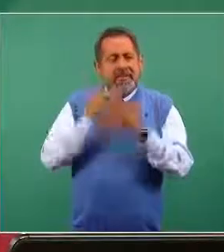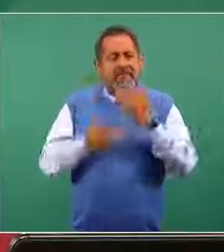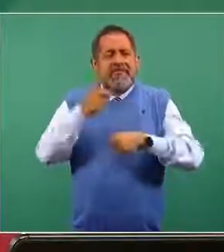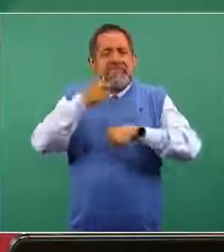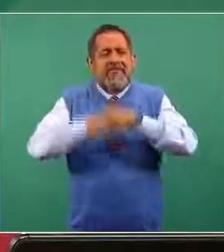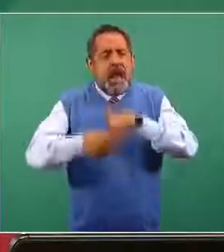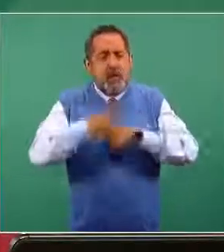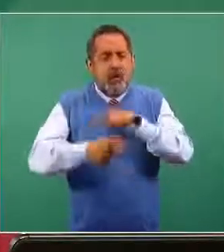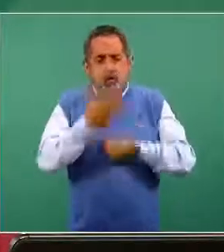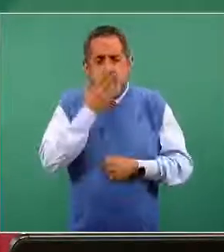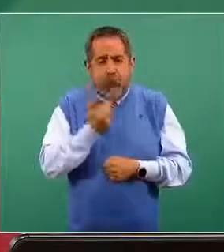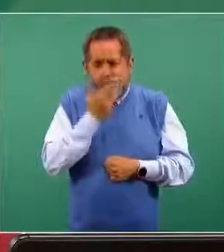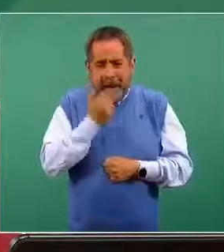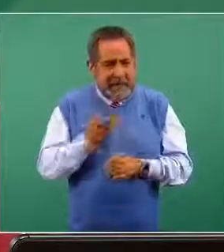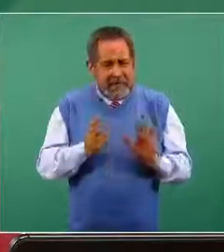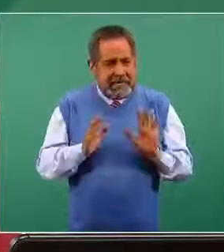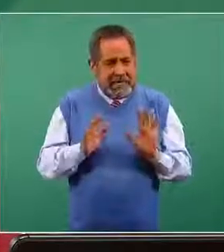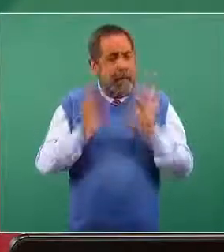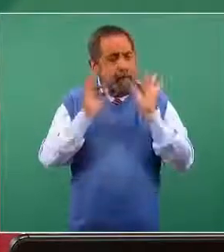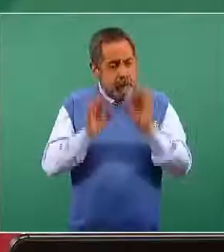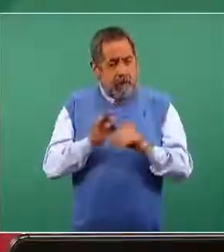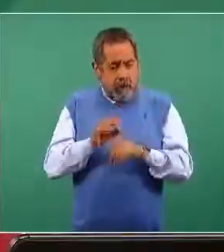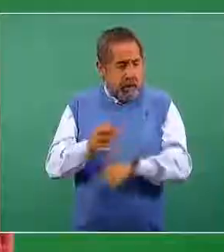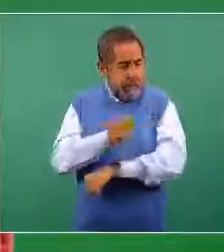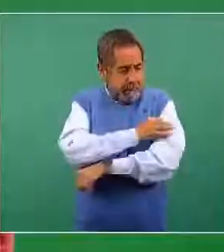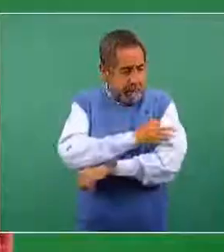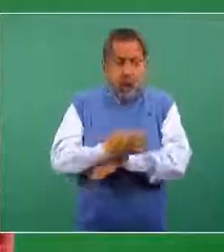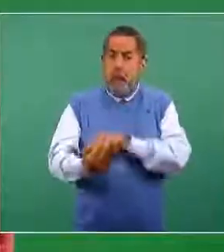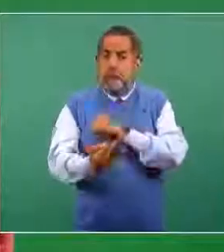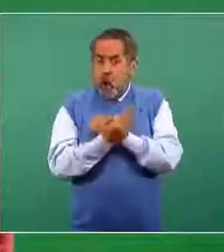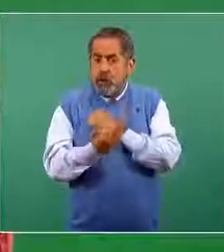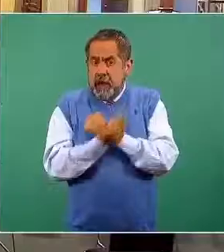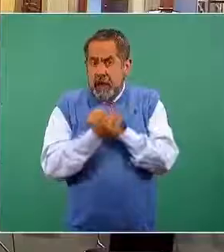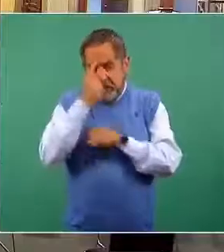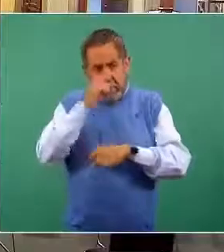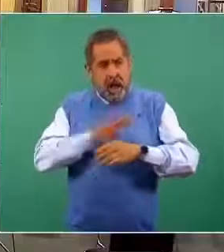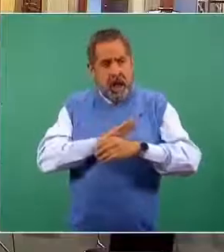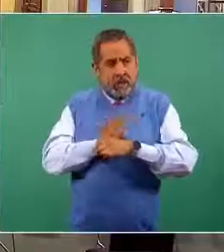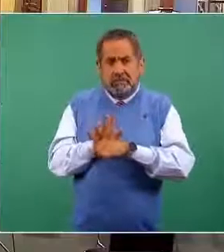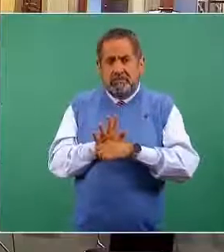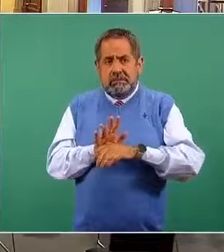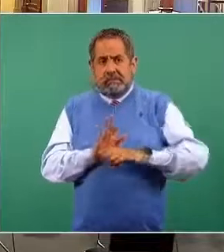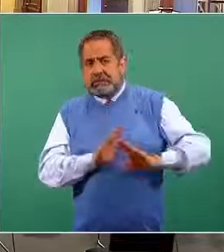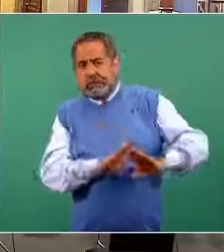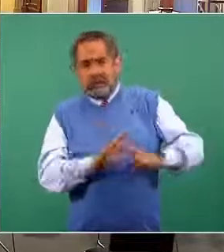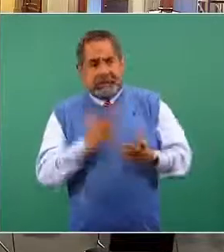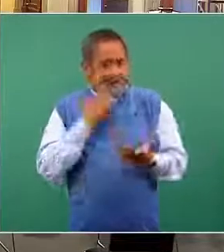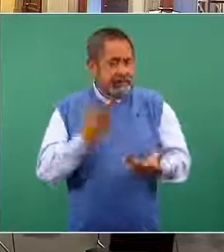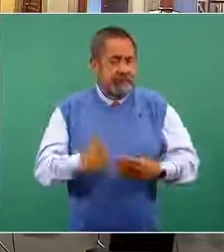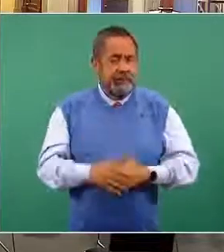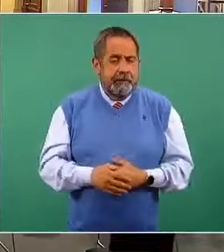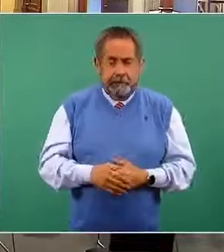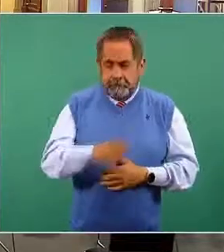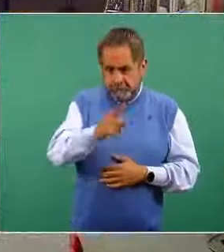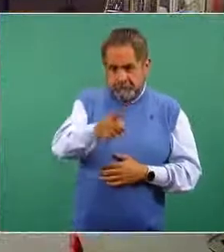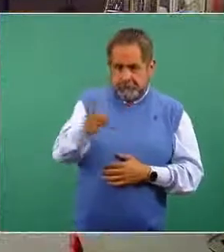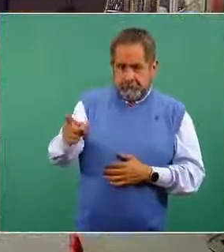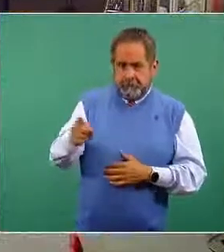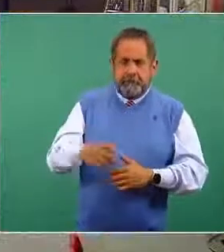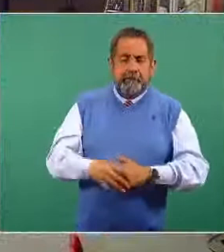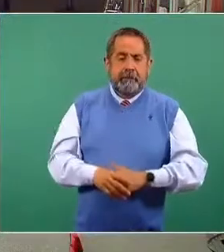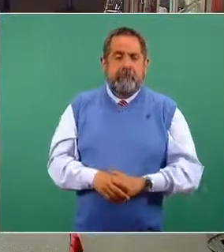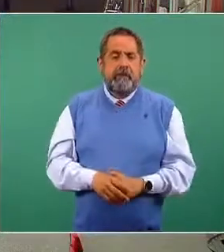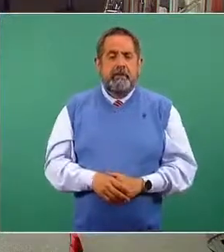cambio protegen contra la COVID-19. Muchas gracias. Vámonos por allá, si nos da tiempo Miguel y